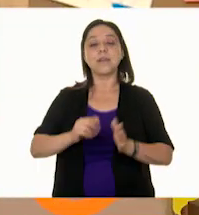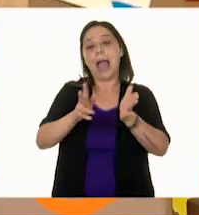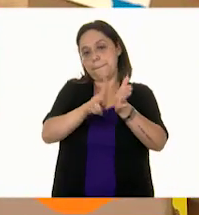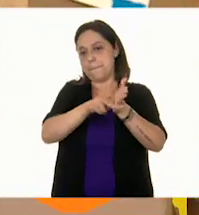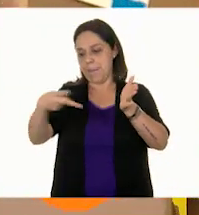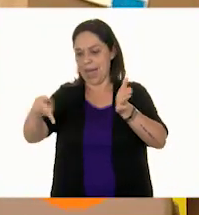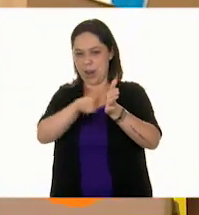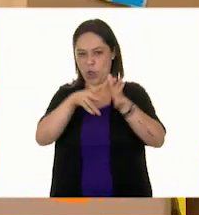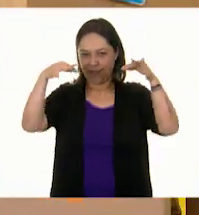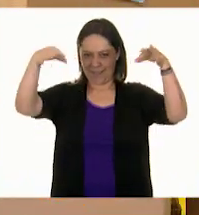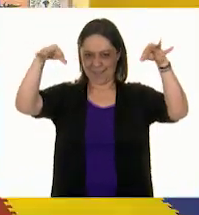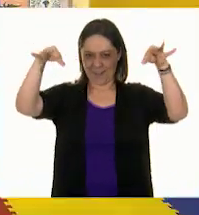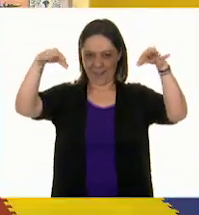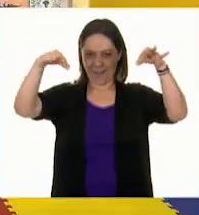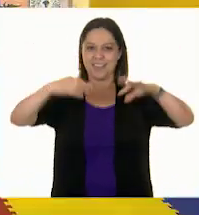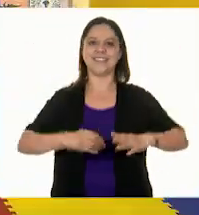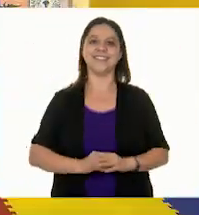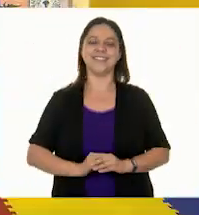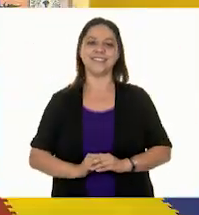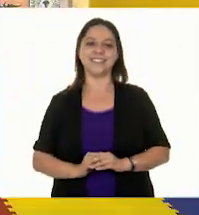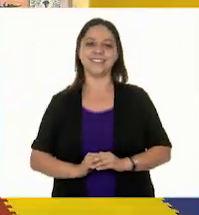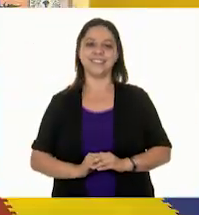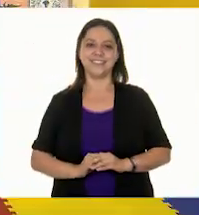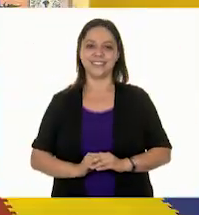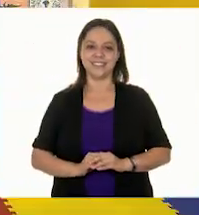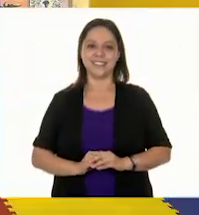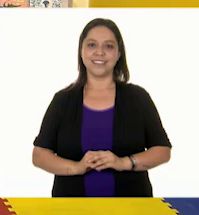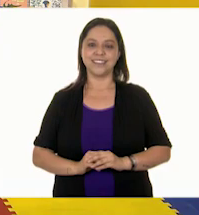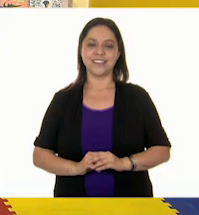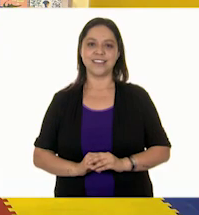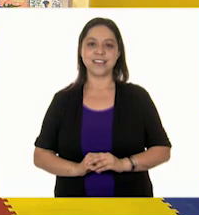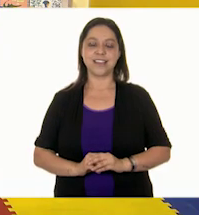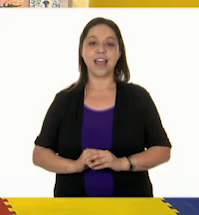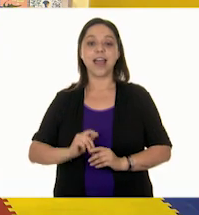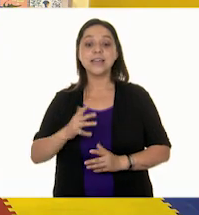Periódico. Creo que ya. Y